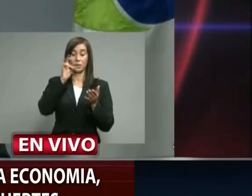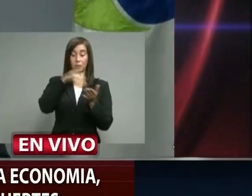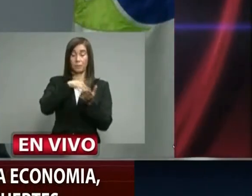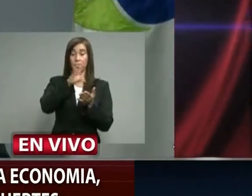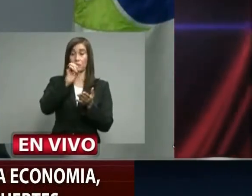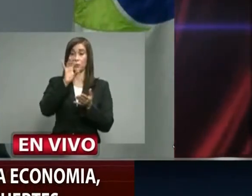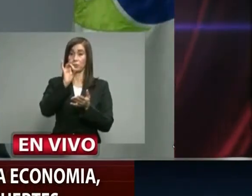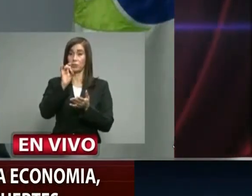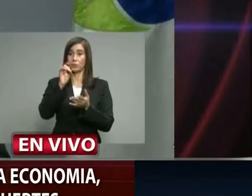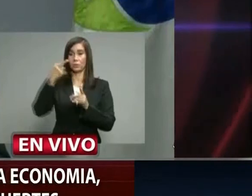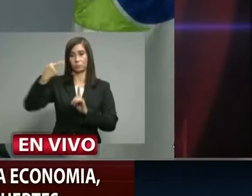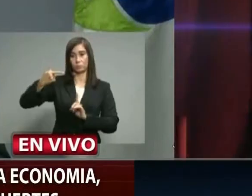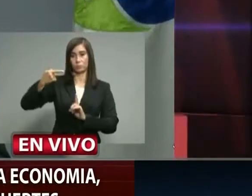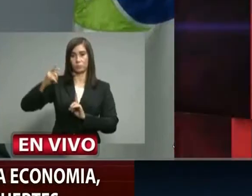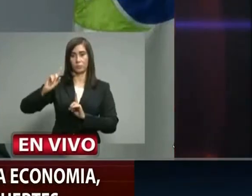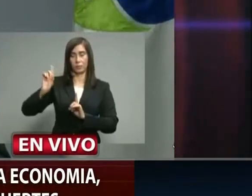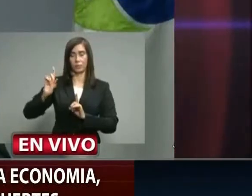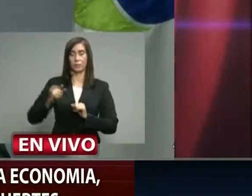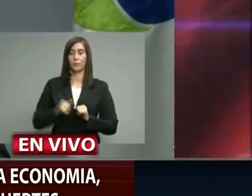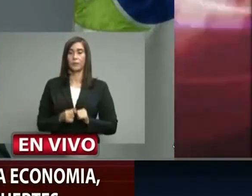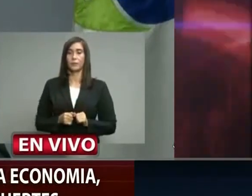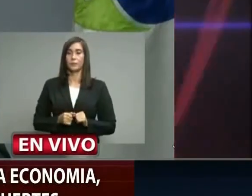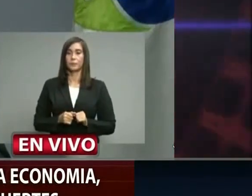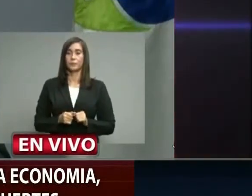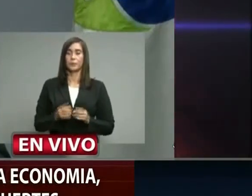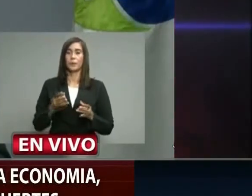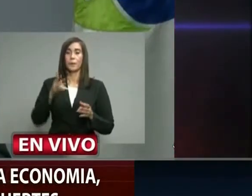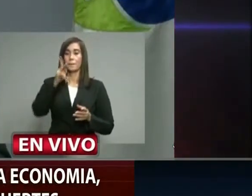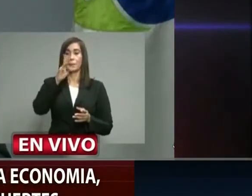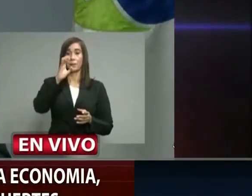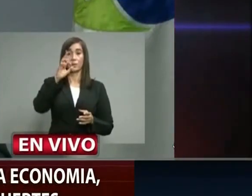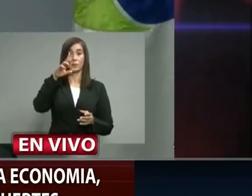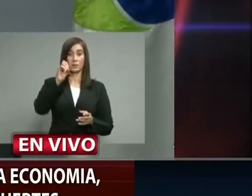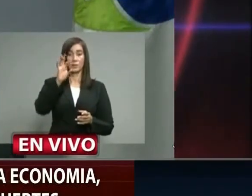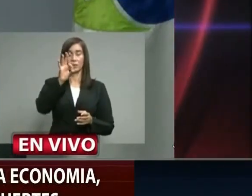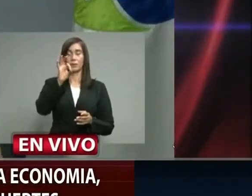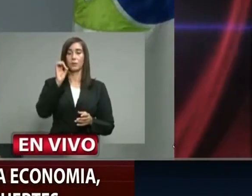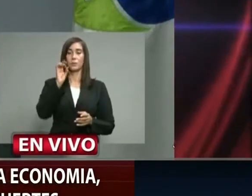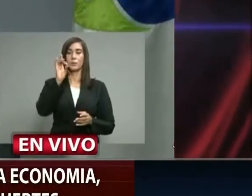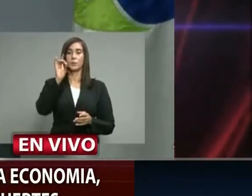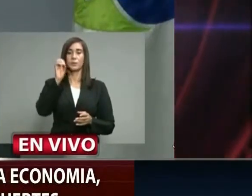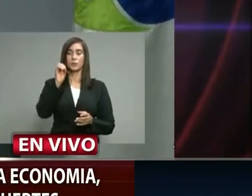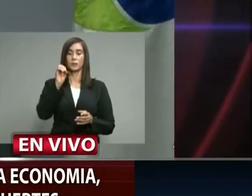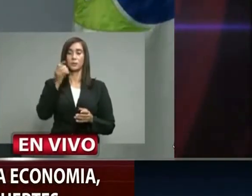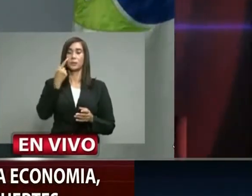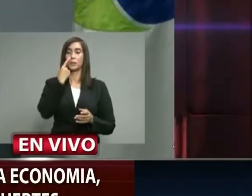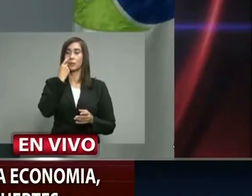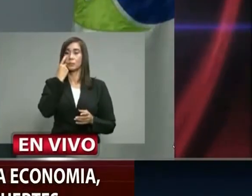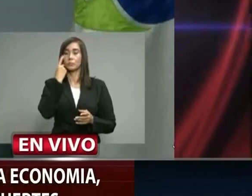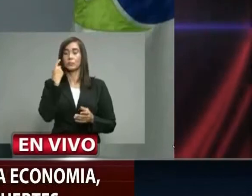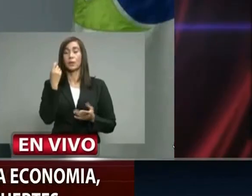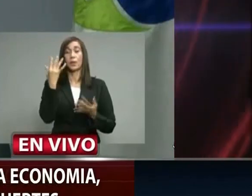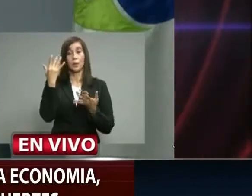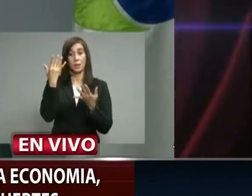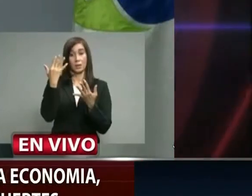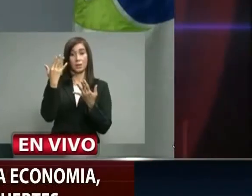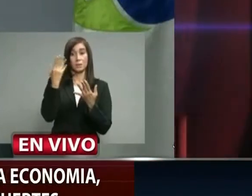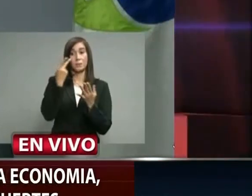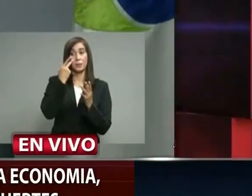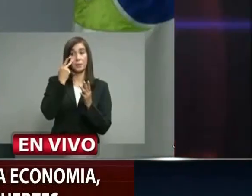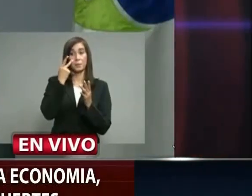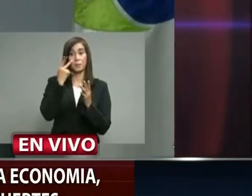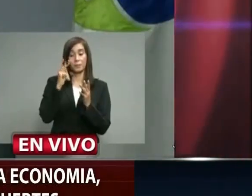realizadas. El número de PCR 980 realizadas pendiente de